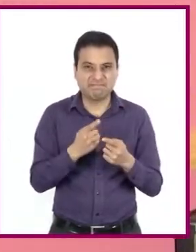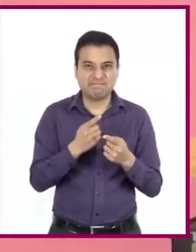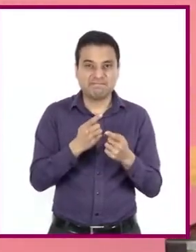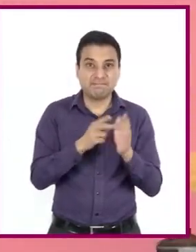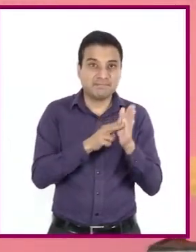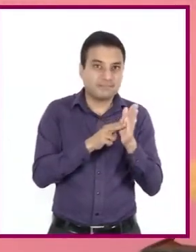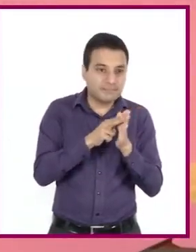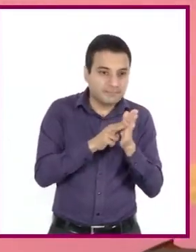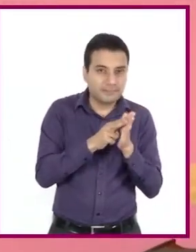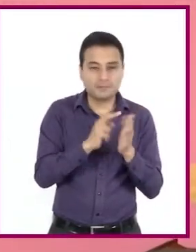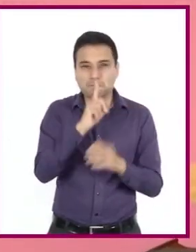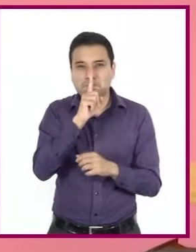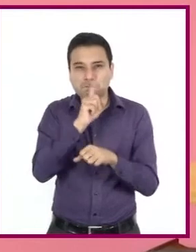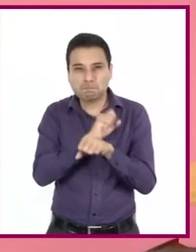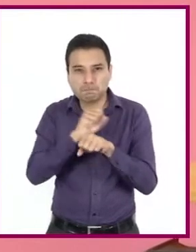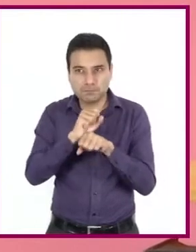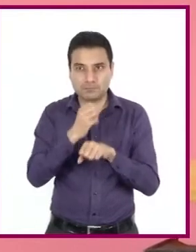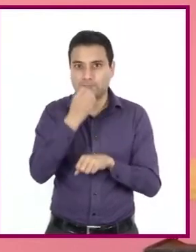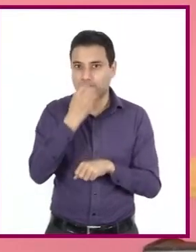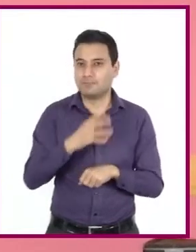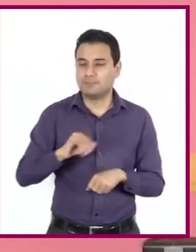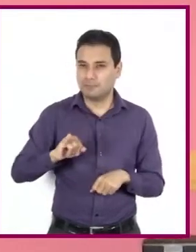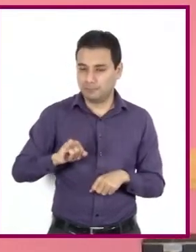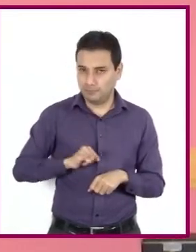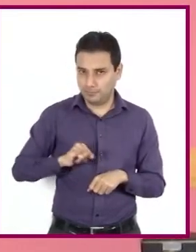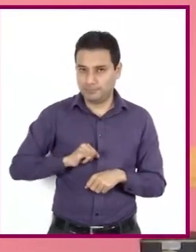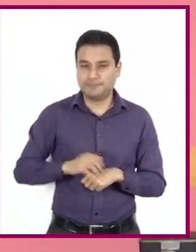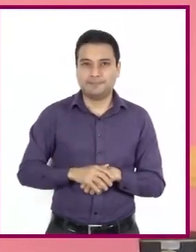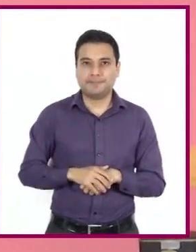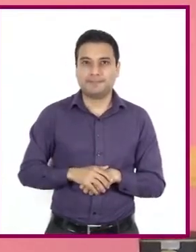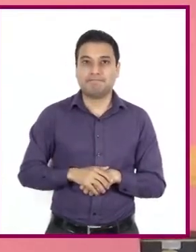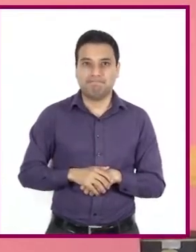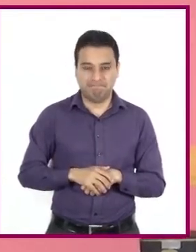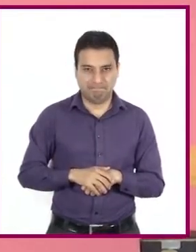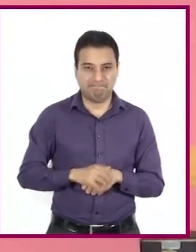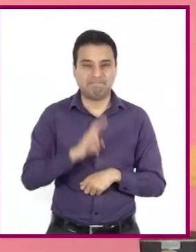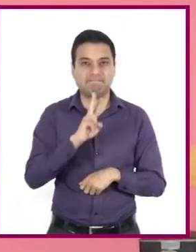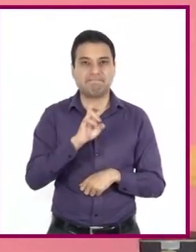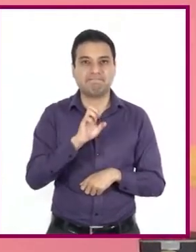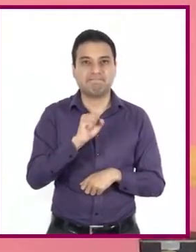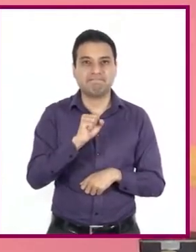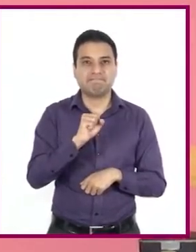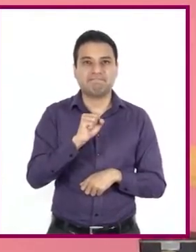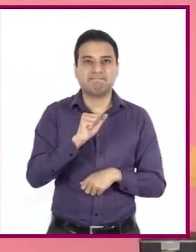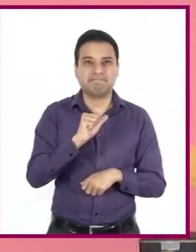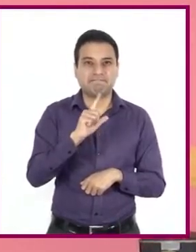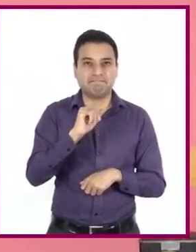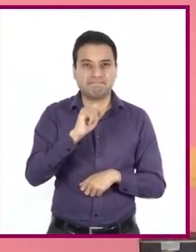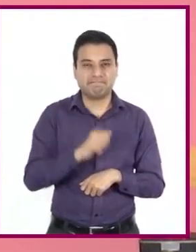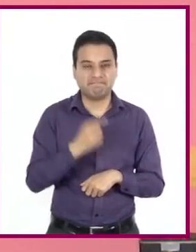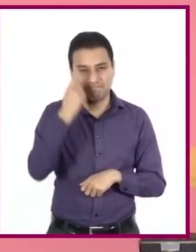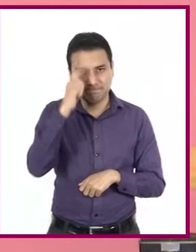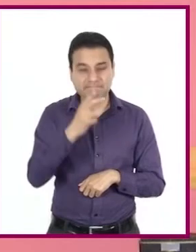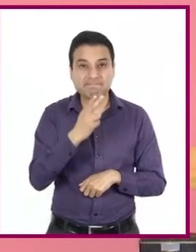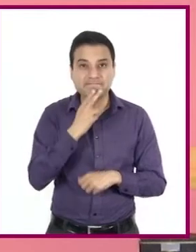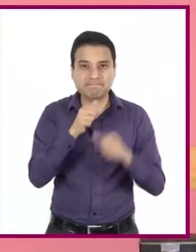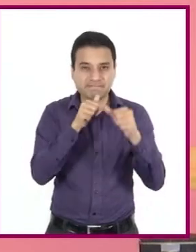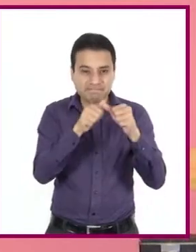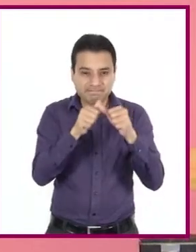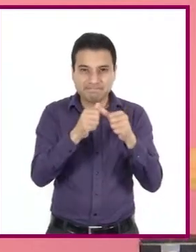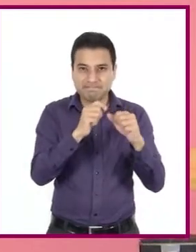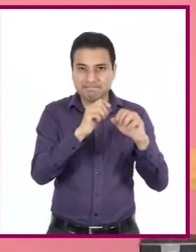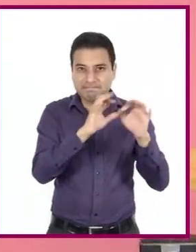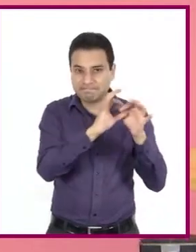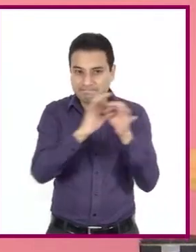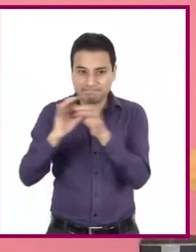serifas destaca el tema principal. El uso de la versalita permite que el tamaño de las letras sea el mismo y la letra cursiva da un